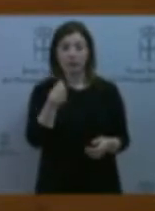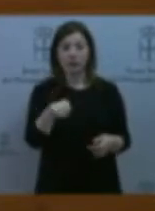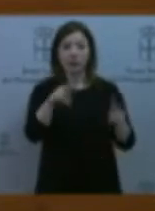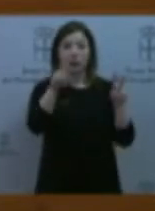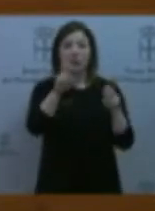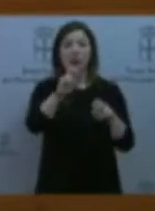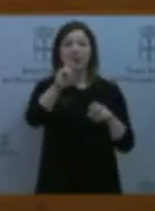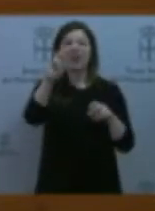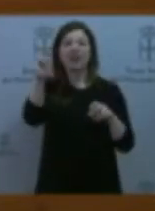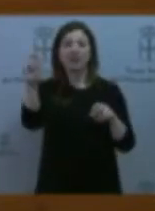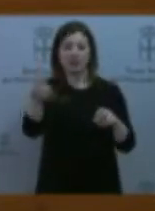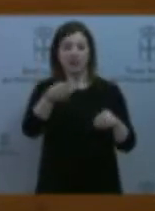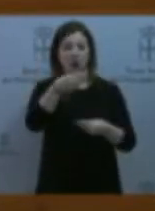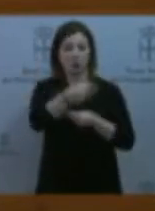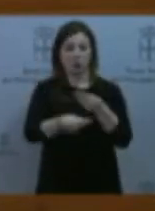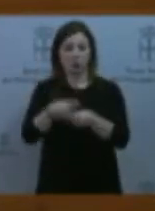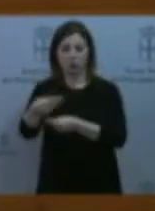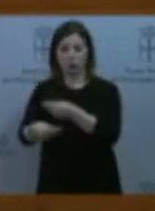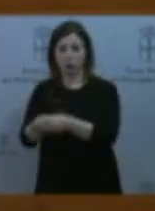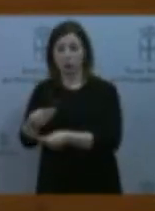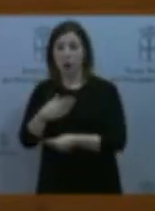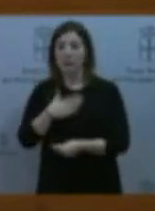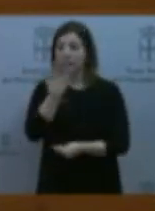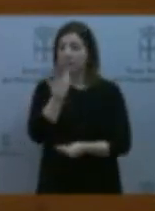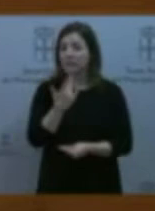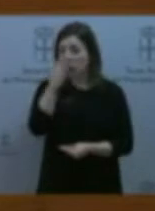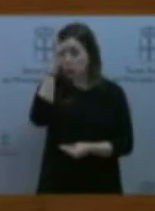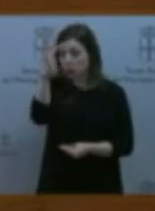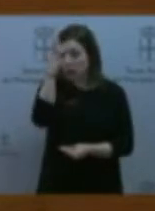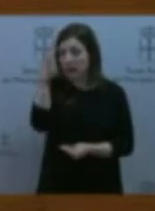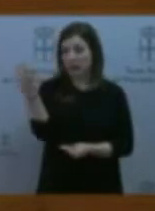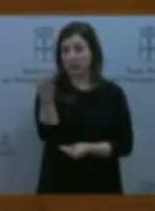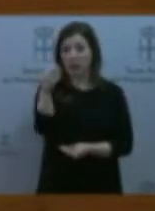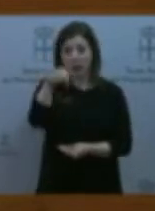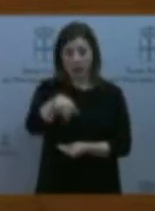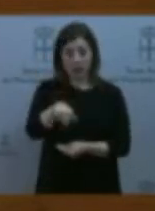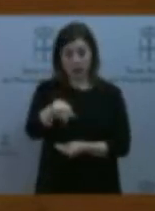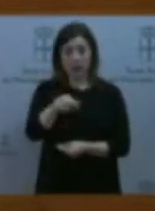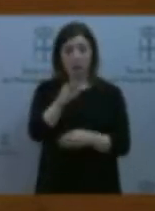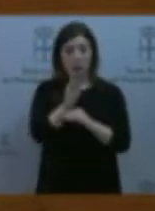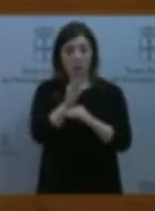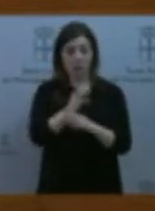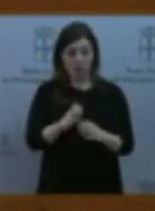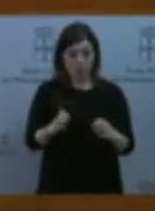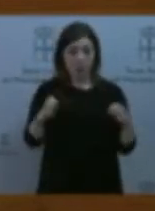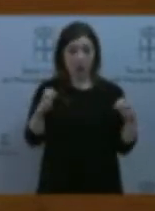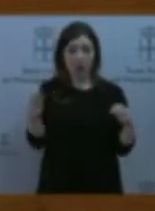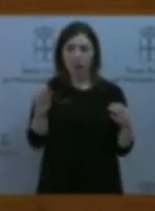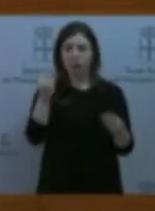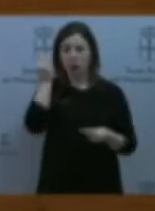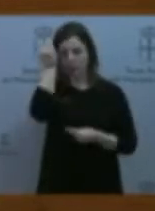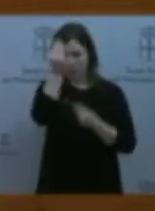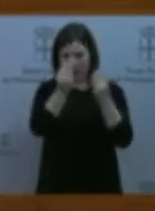mí me gustaría que desde esta Cámara se pensara de forma tranquila y relajada